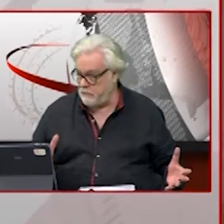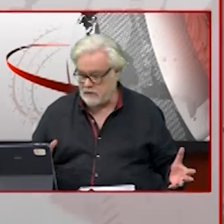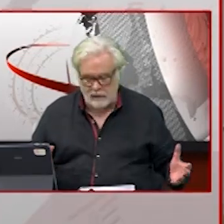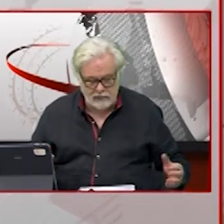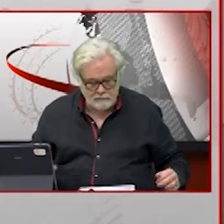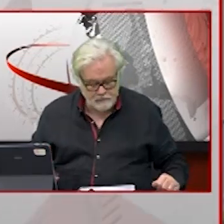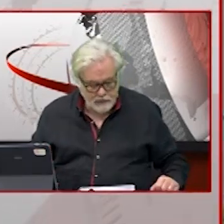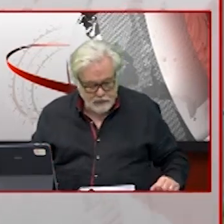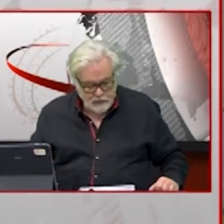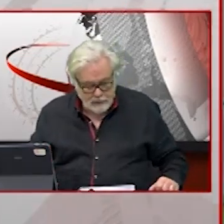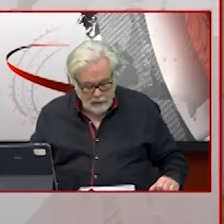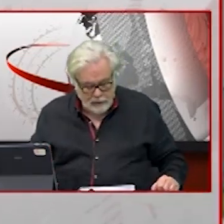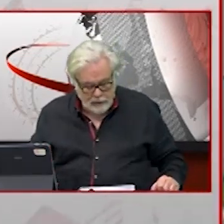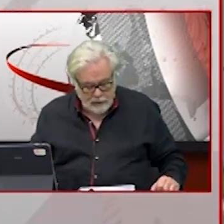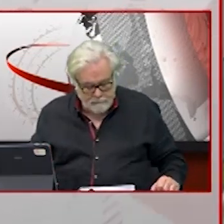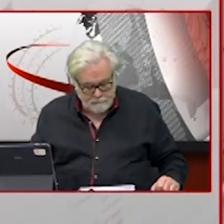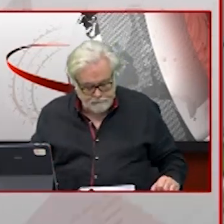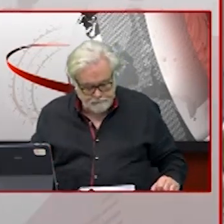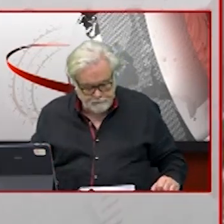de la patada